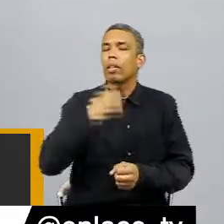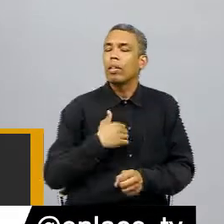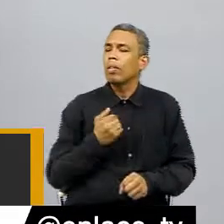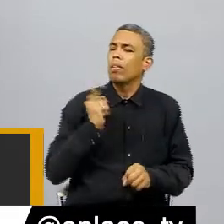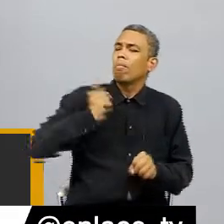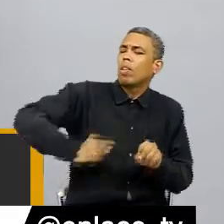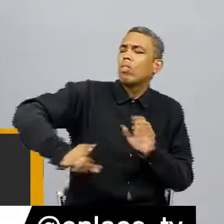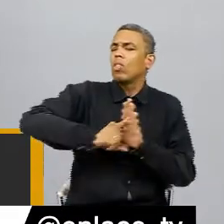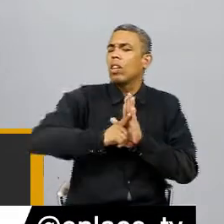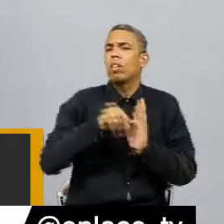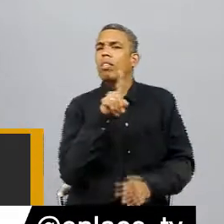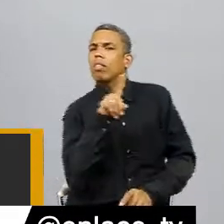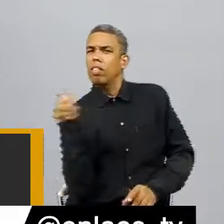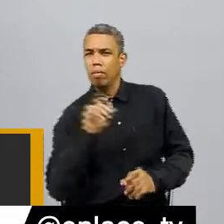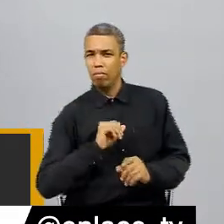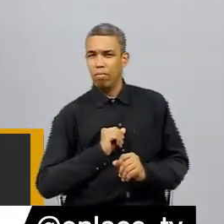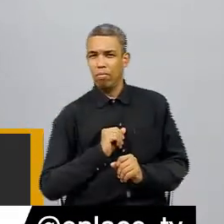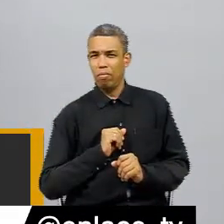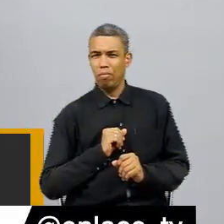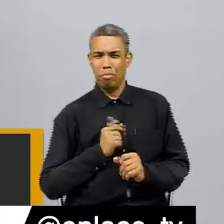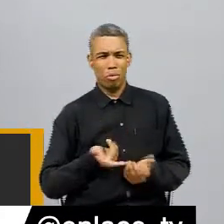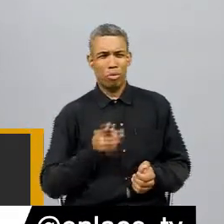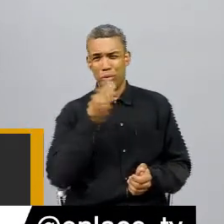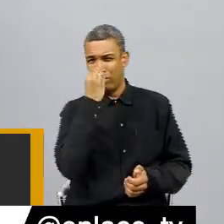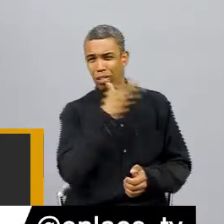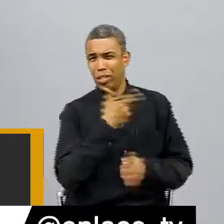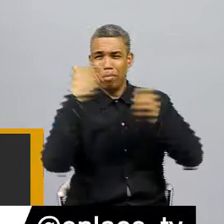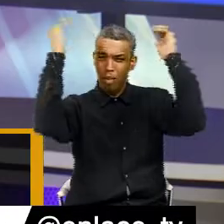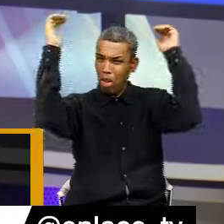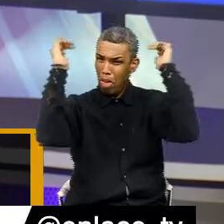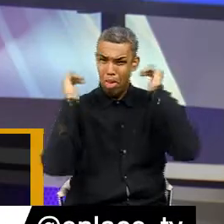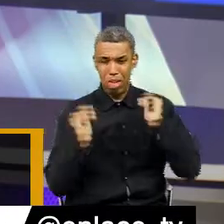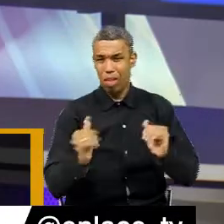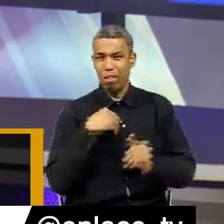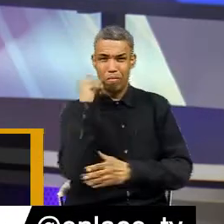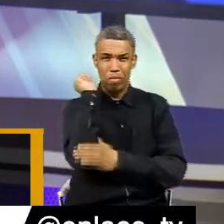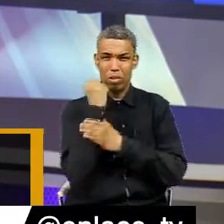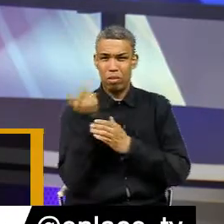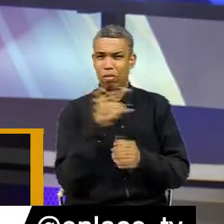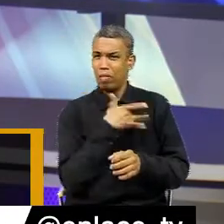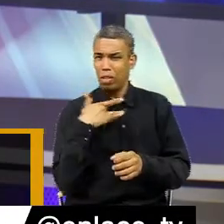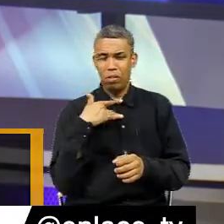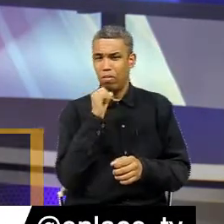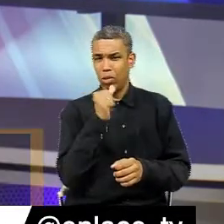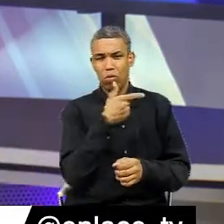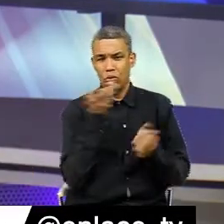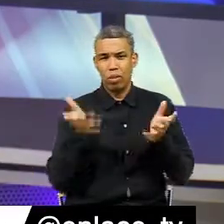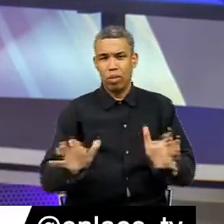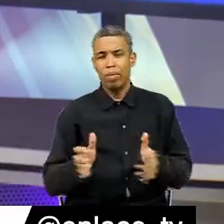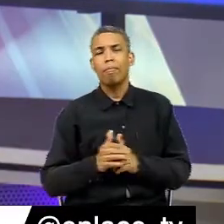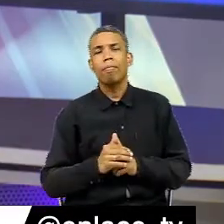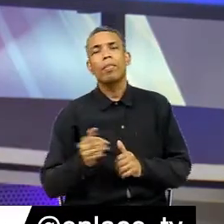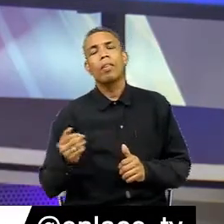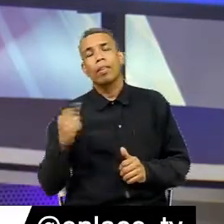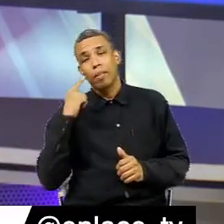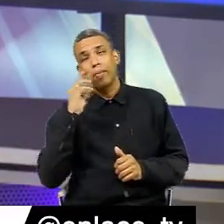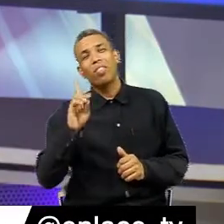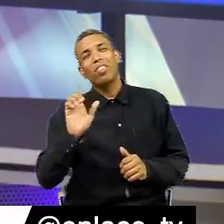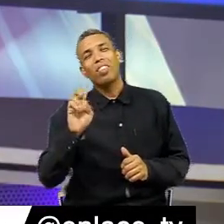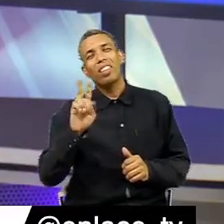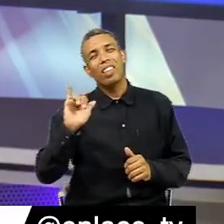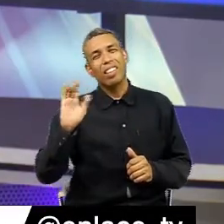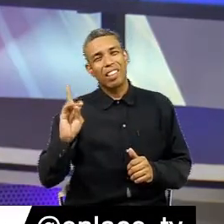429 del 2016, que hace poco salió a través del Ministerio de Salud. Gracias, David, por su presencia en Enlace Noticias. David Gómez, secretario general de la